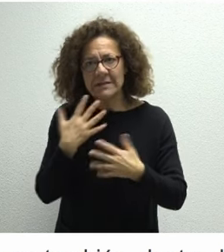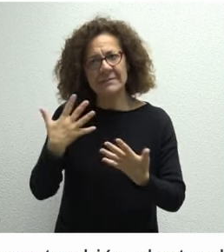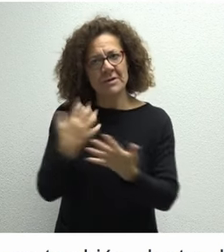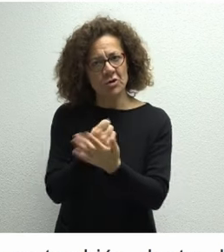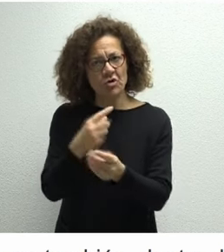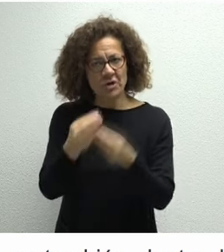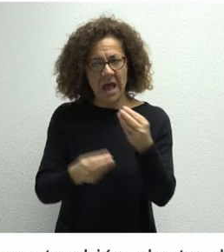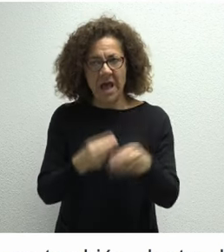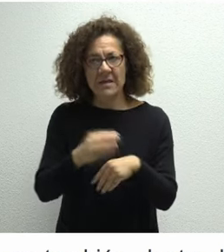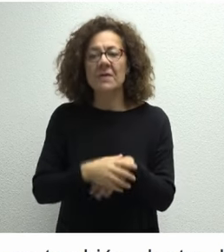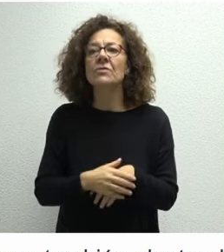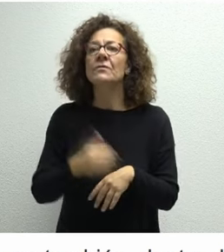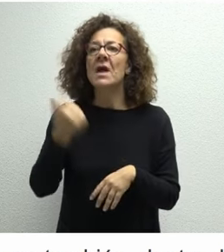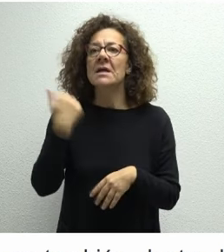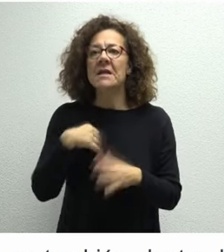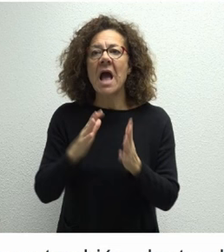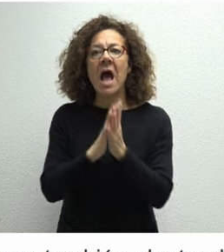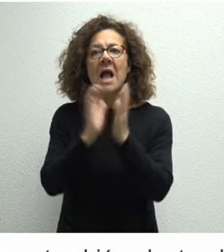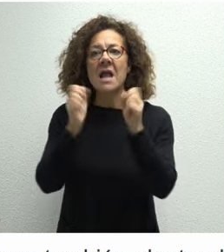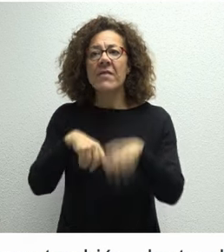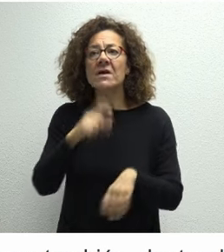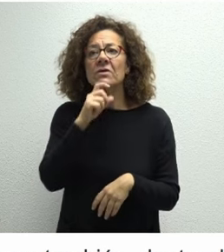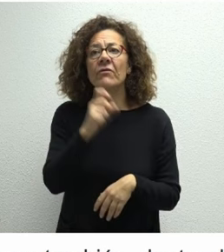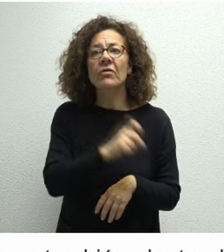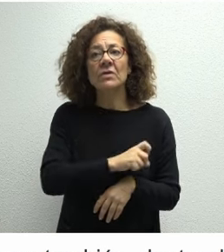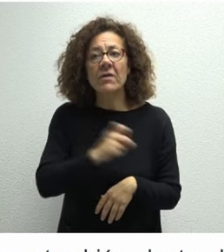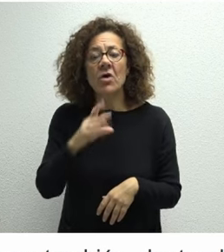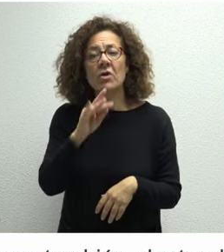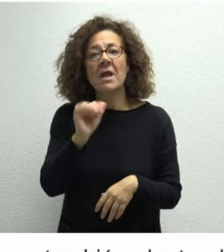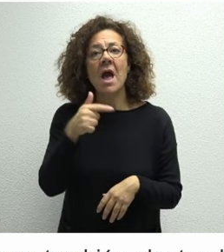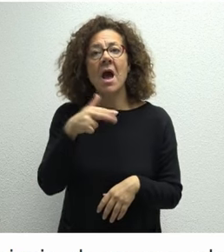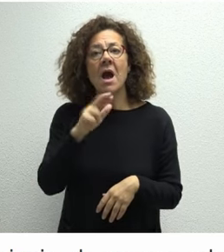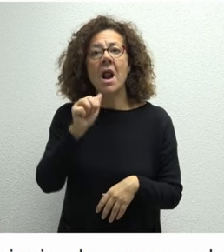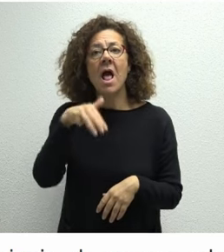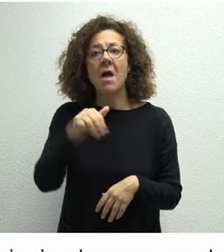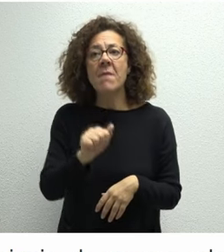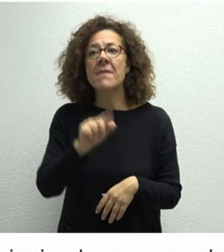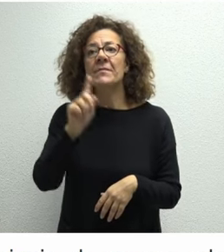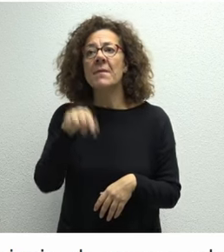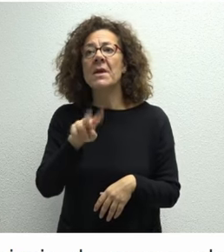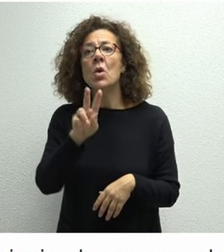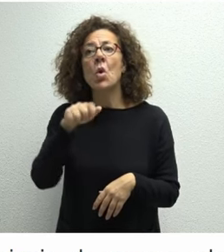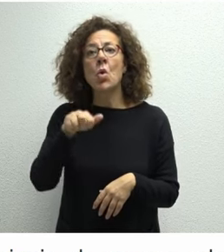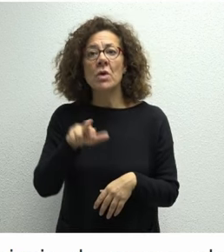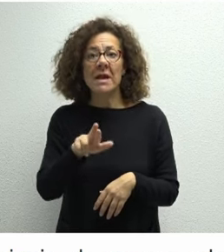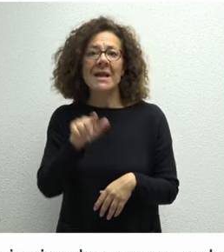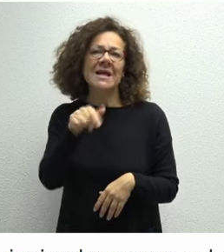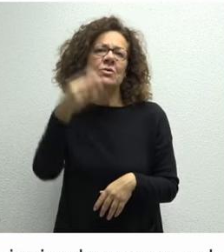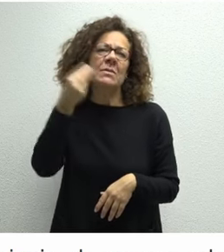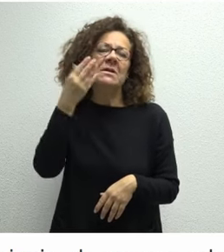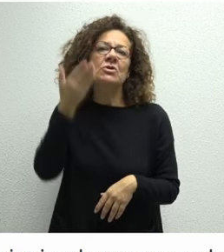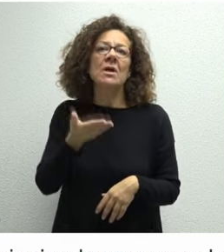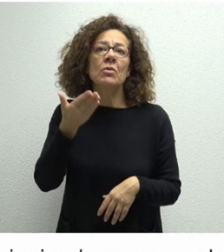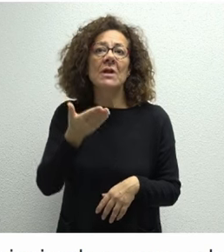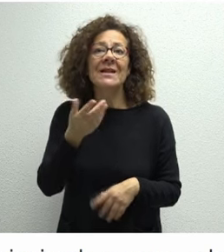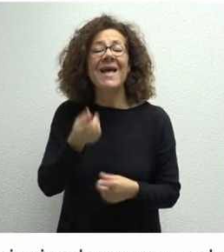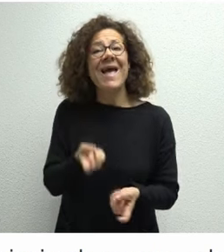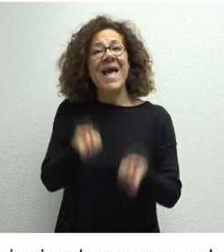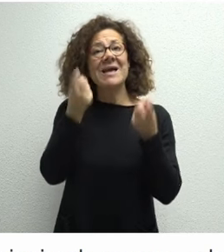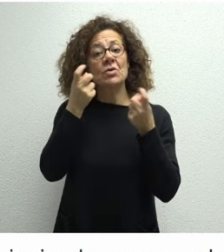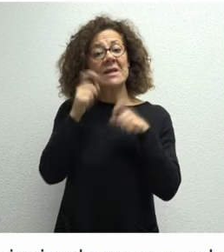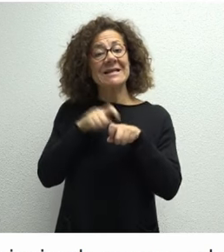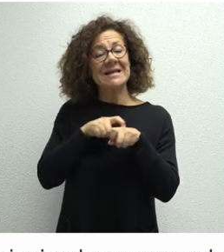eh Ya tenemos alianzas con fundación diagrama con la unir no esto también nos parece importante que estudiantes de de